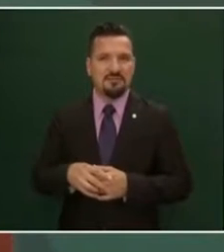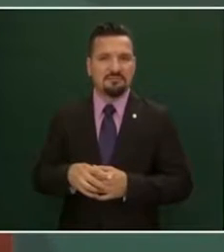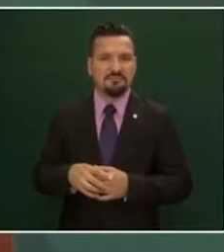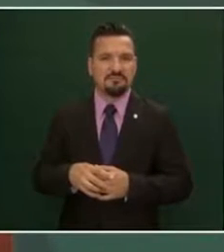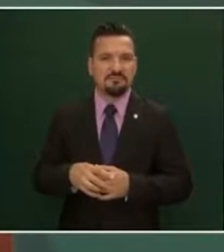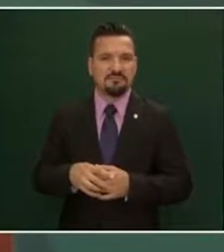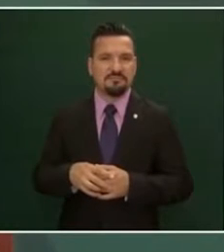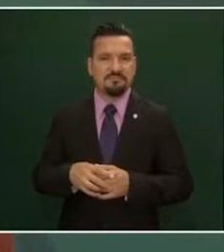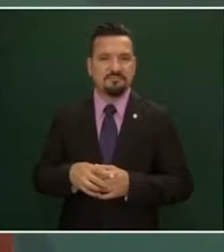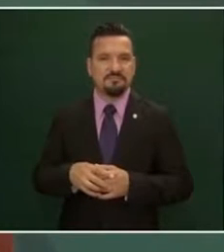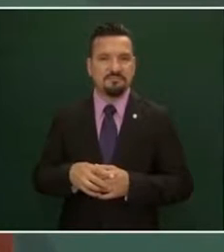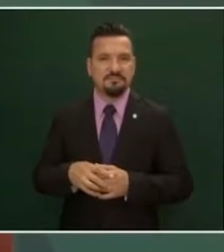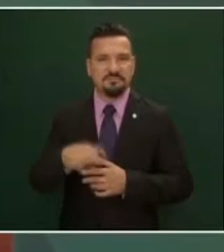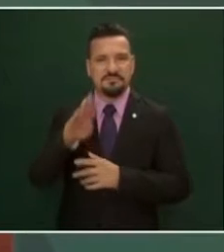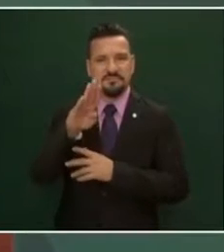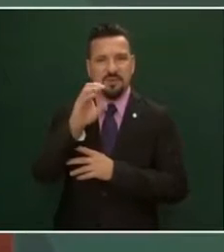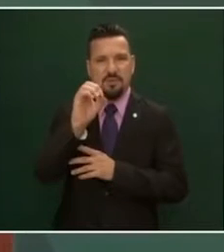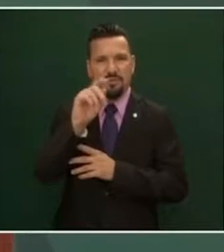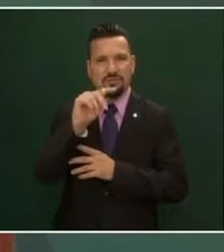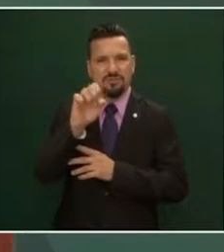robots, bots